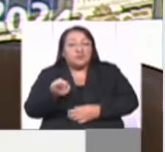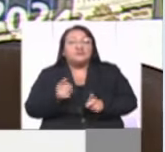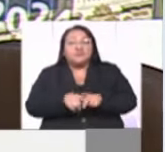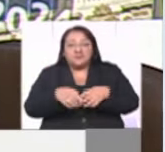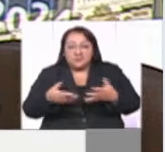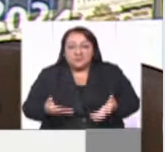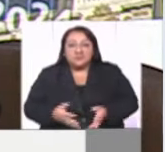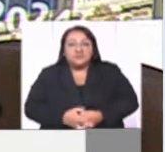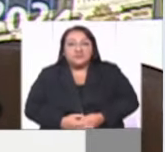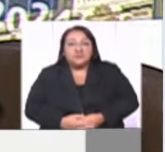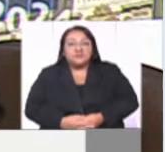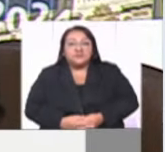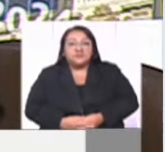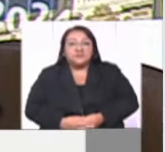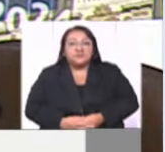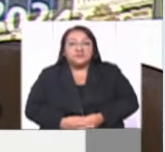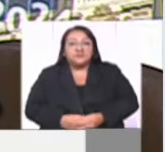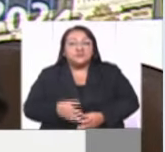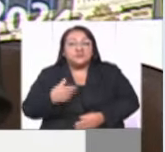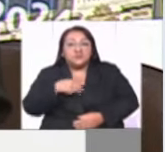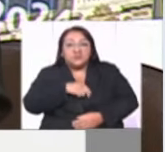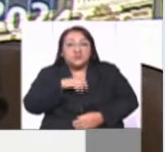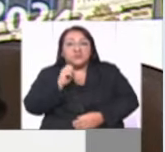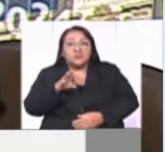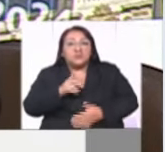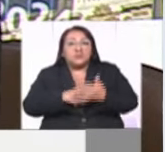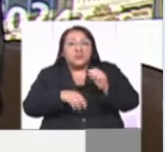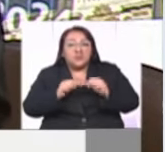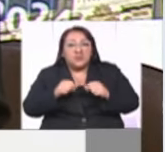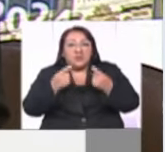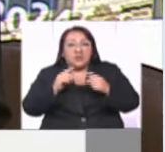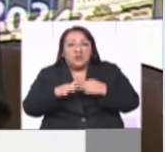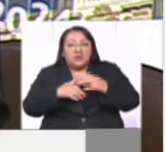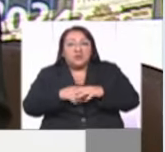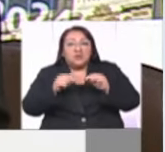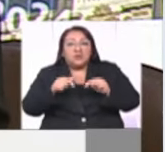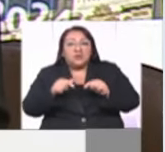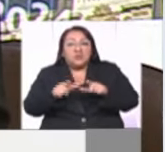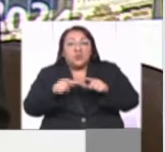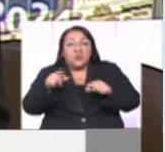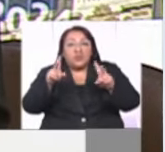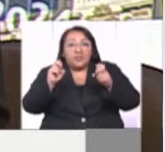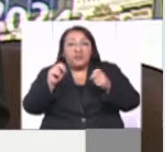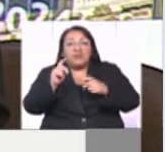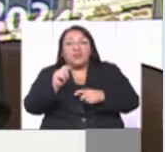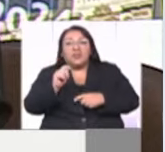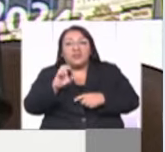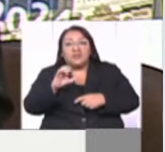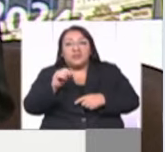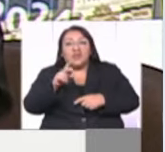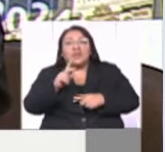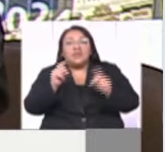también mencionamos que, según esta jurisprudencia del TC,